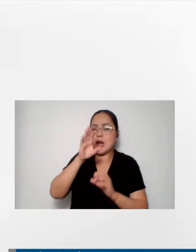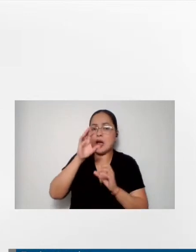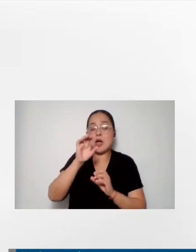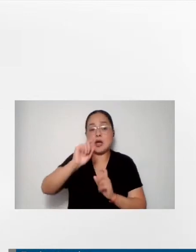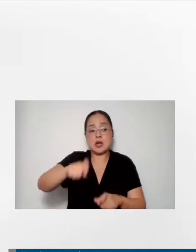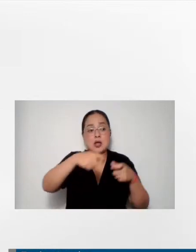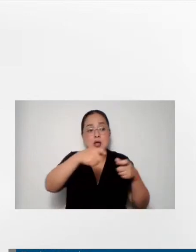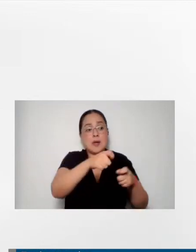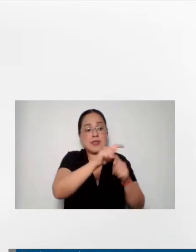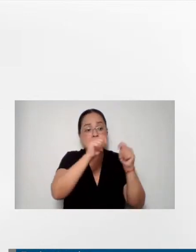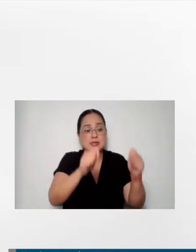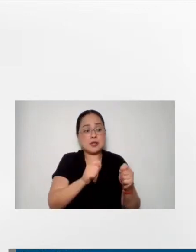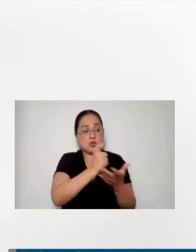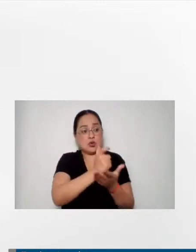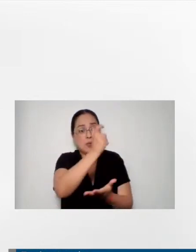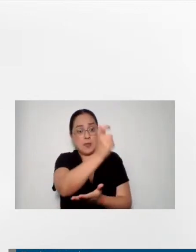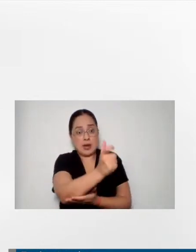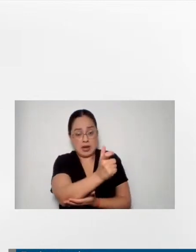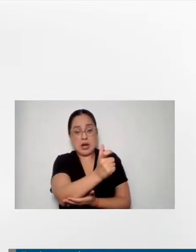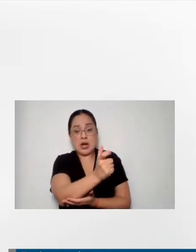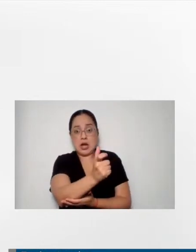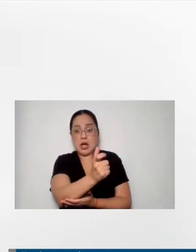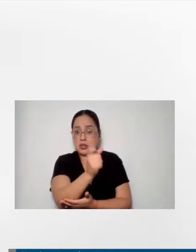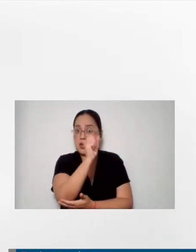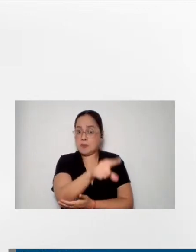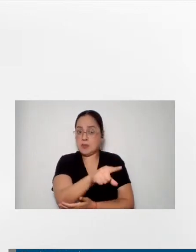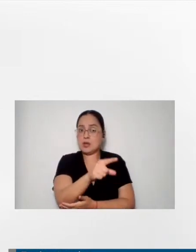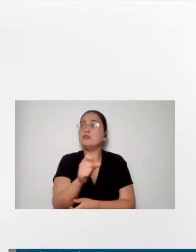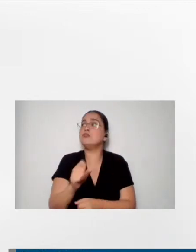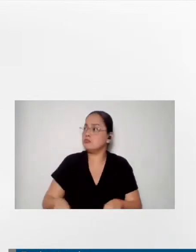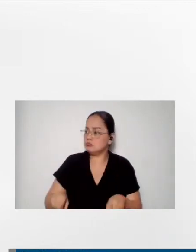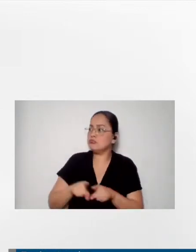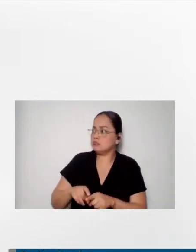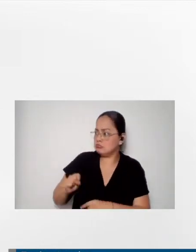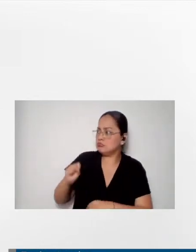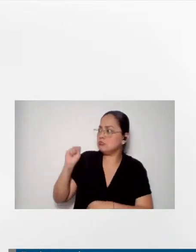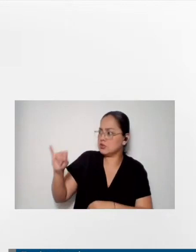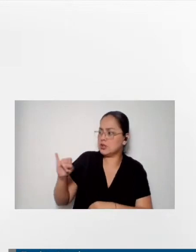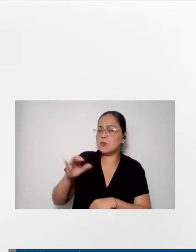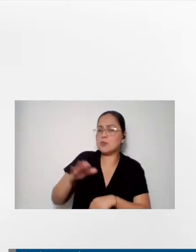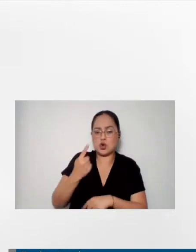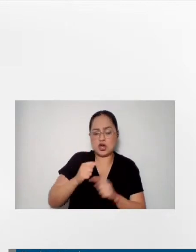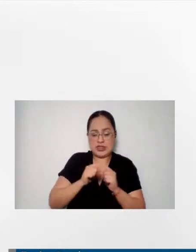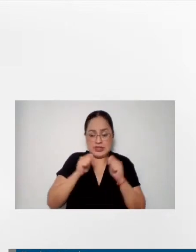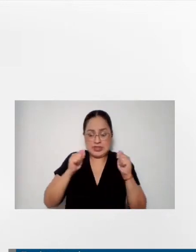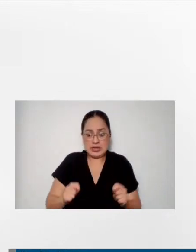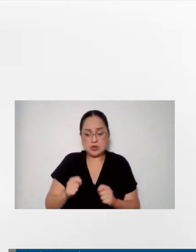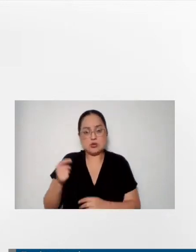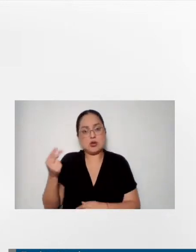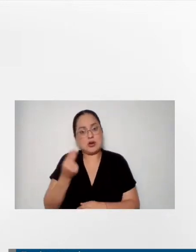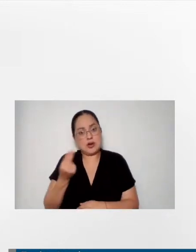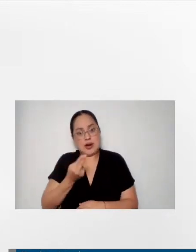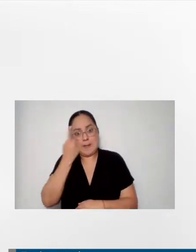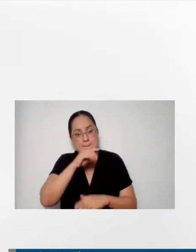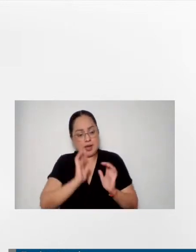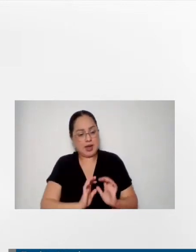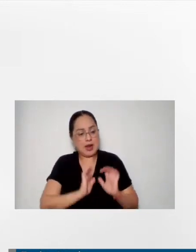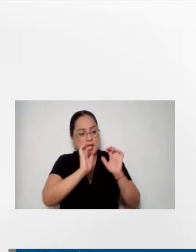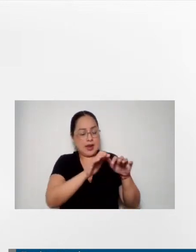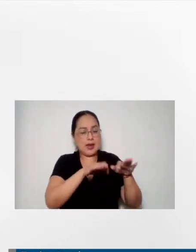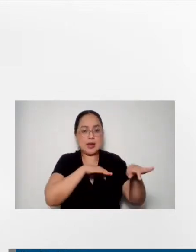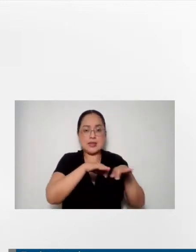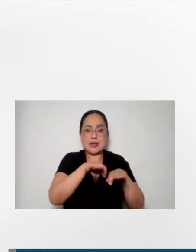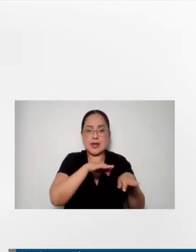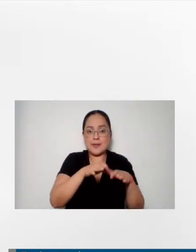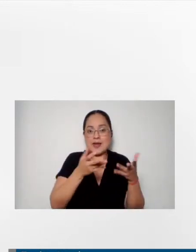forman parte de los alimentos, porque se requieren para ejercer algunas profesiones, ¿no? Entonces, pues no